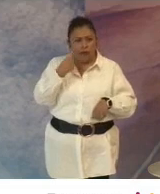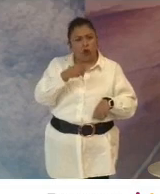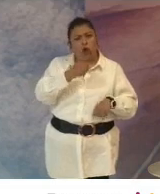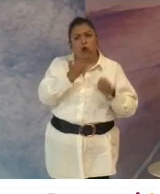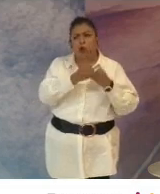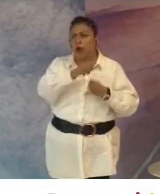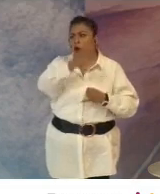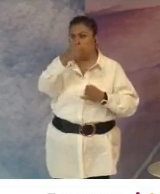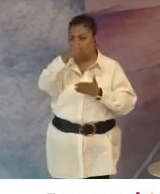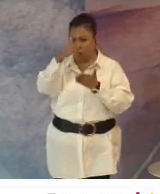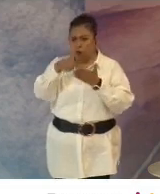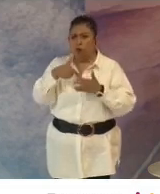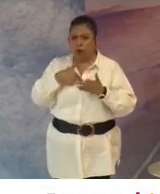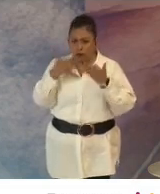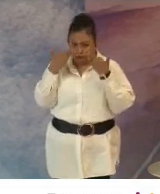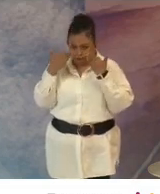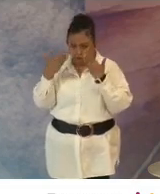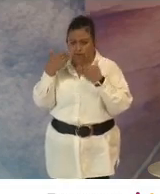en muchos otros lugares,